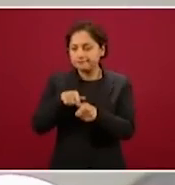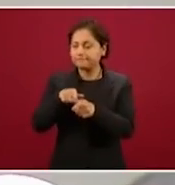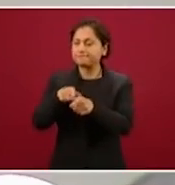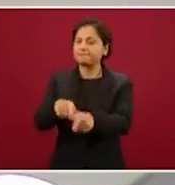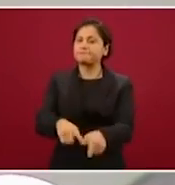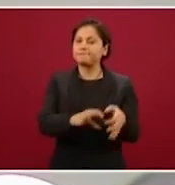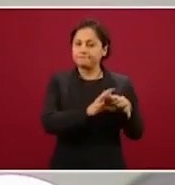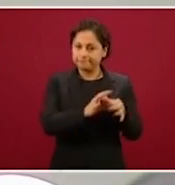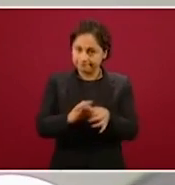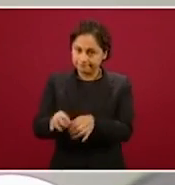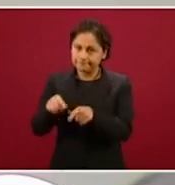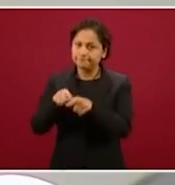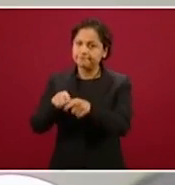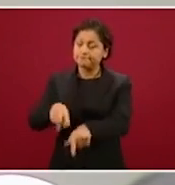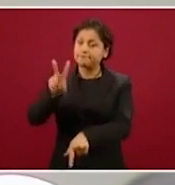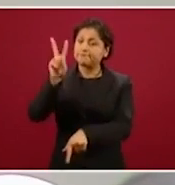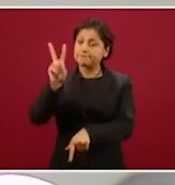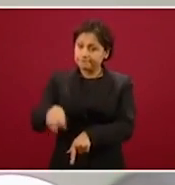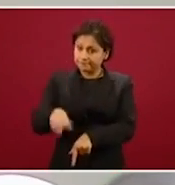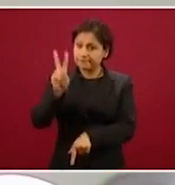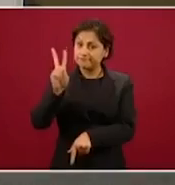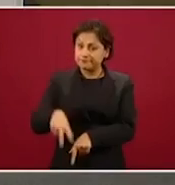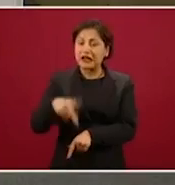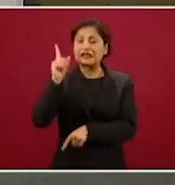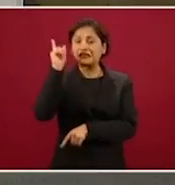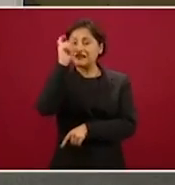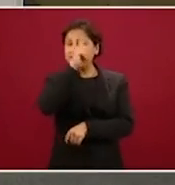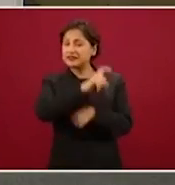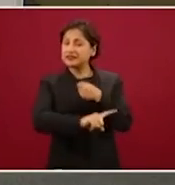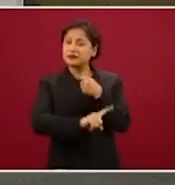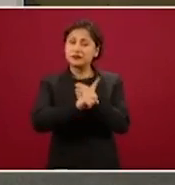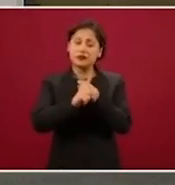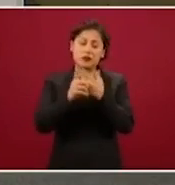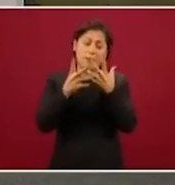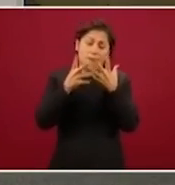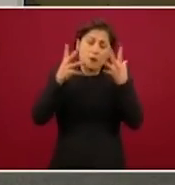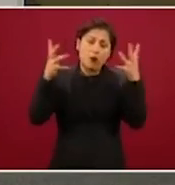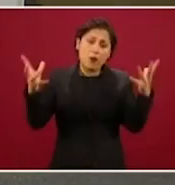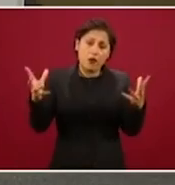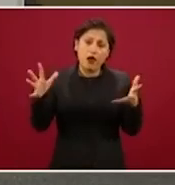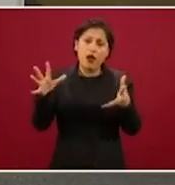es un cuerpo de avance lento. Ayer